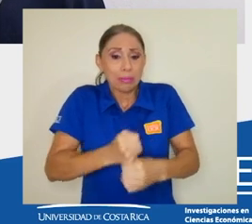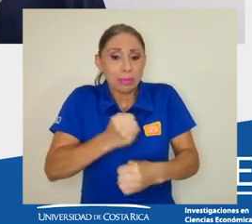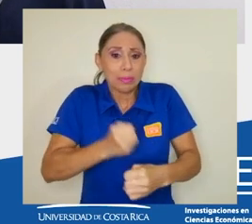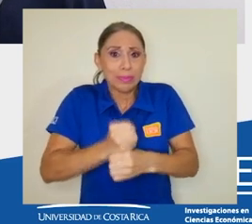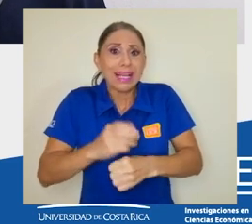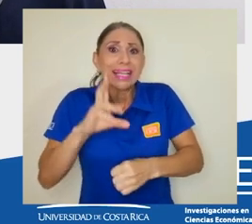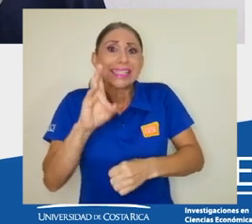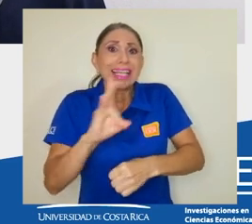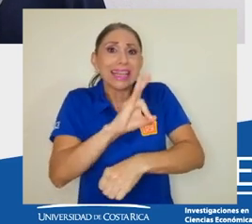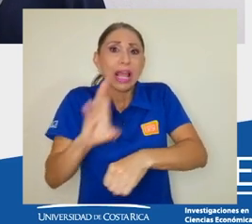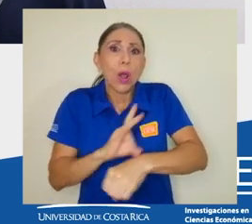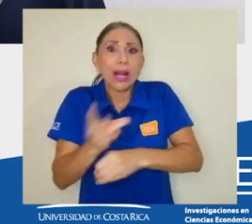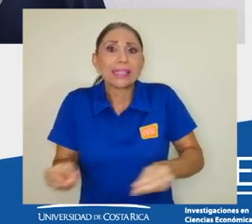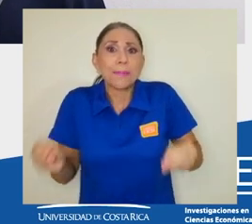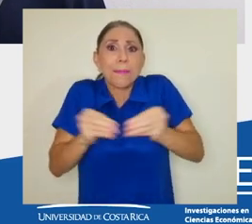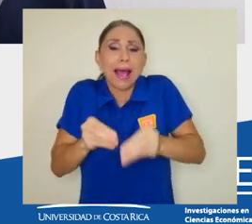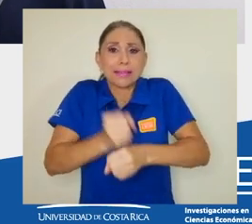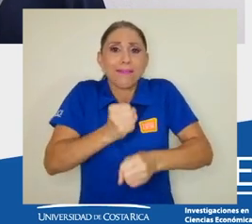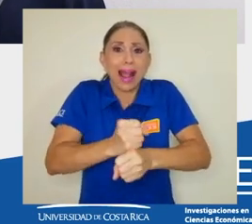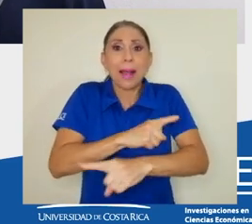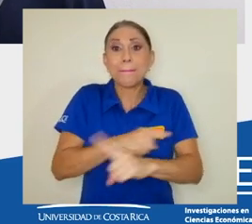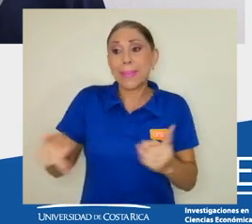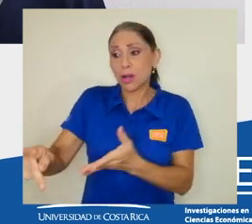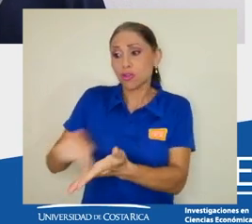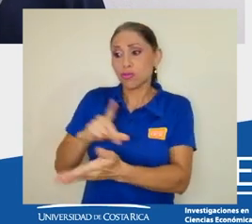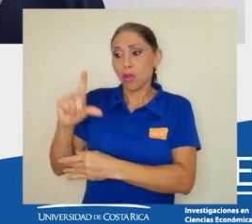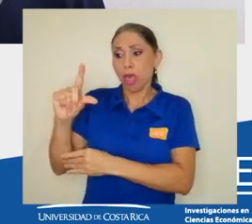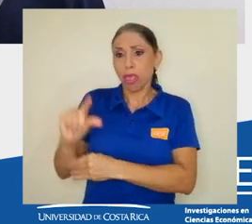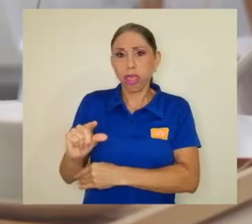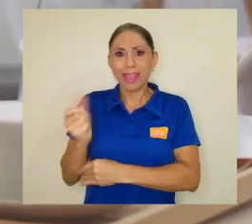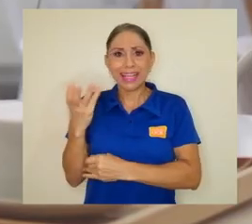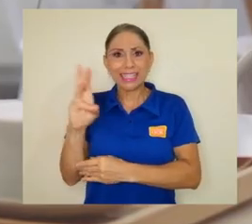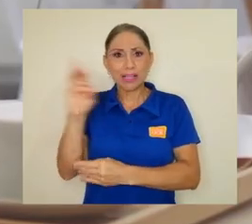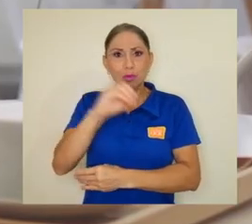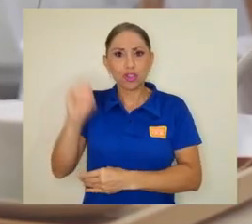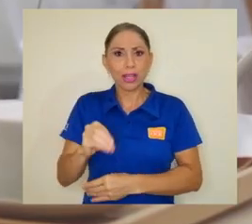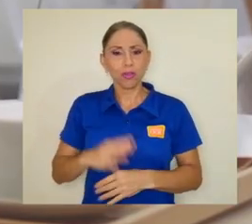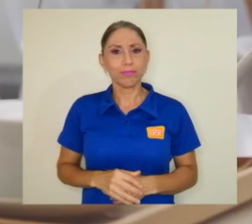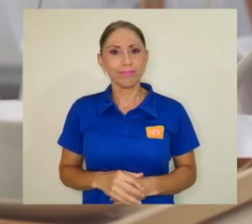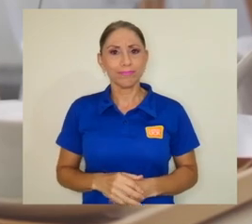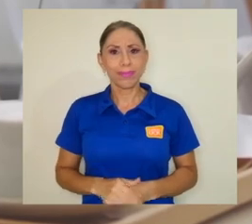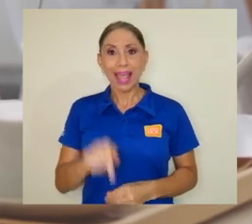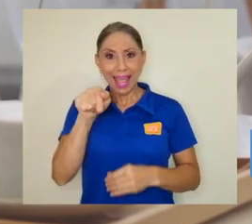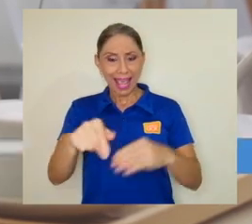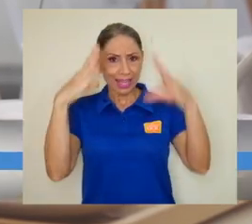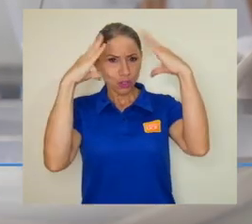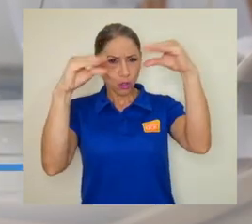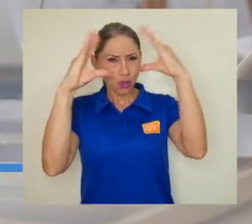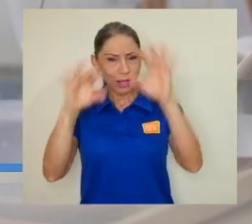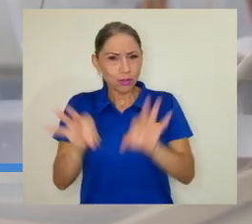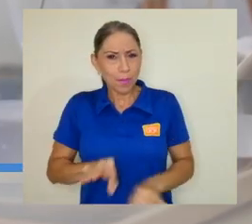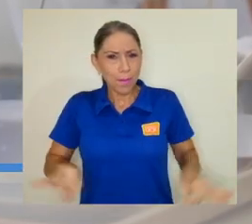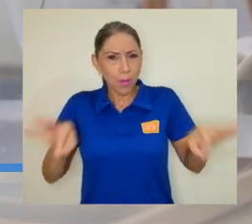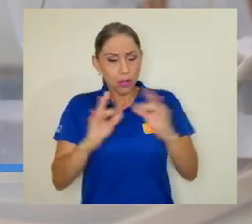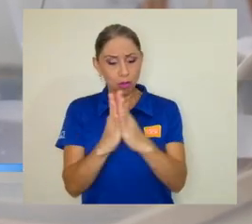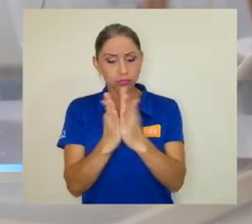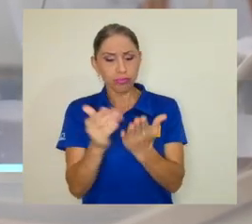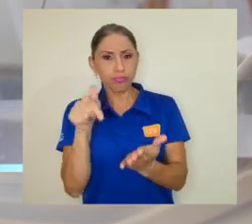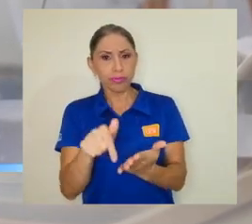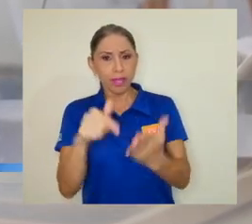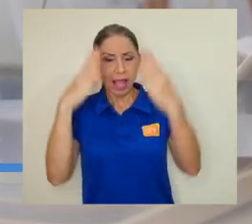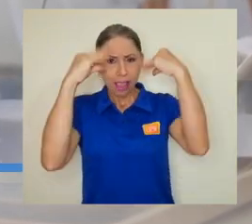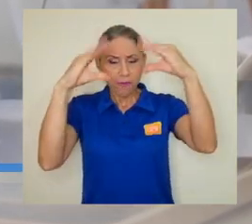mensuales, pero sus ingresos mensuales se redujeron en un 16% en promedio. Estos son datos destacados en el